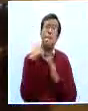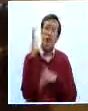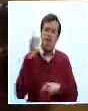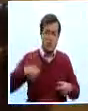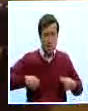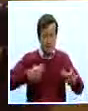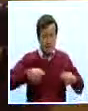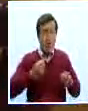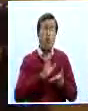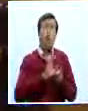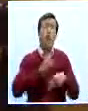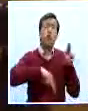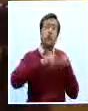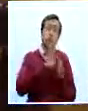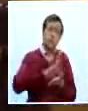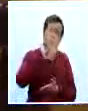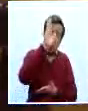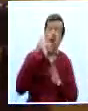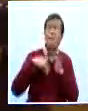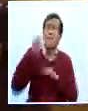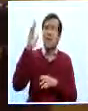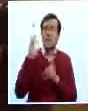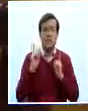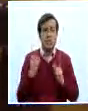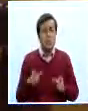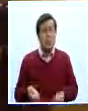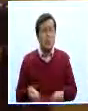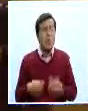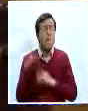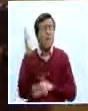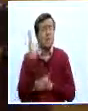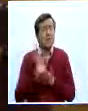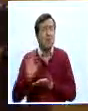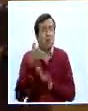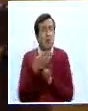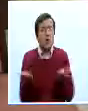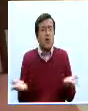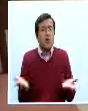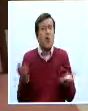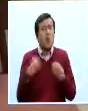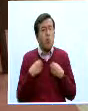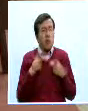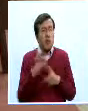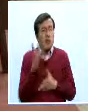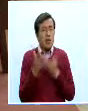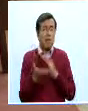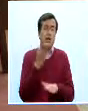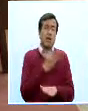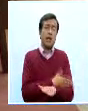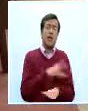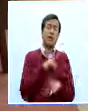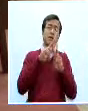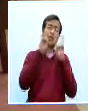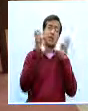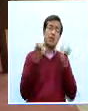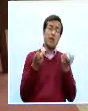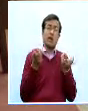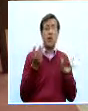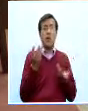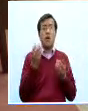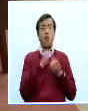de más escuelas más salud más seguridad en este mismo año es obviamente dar la oportunidad a aquellos temas que a lo mejor se siguen de alguna manera